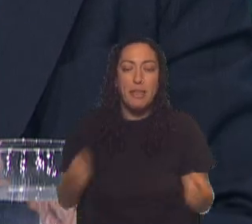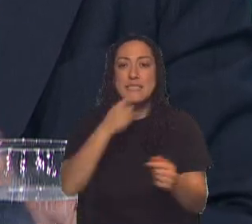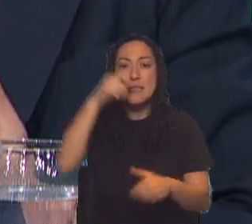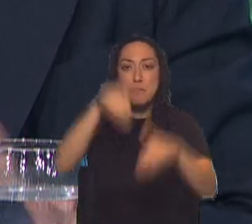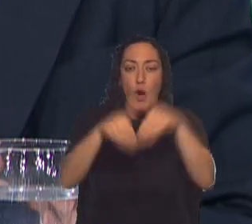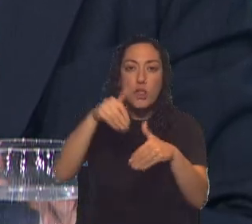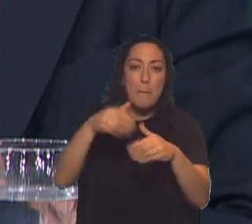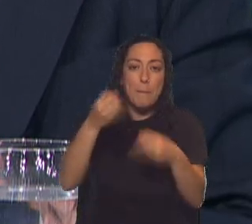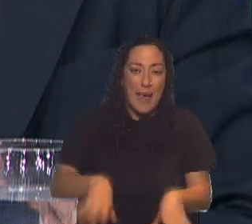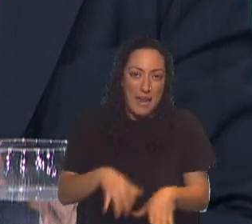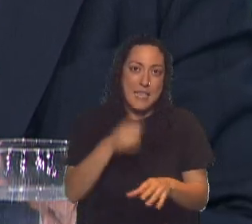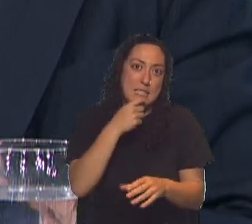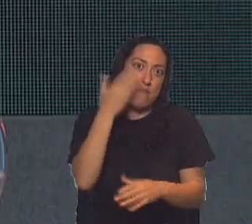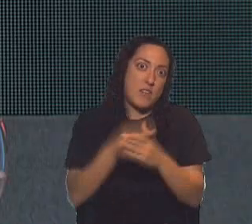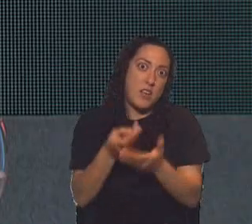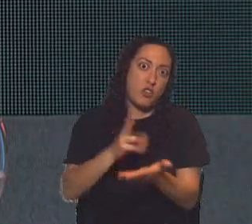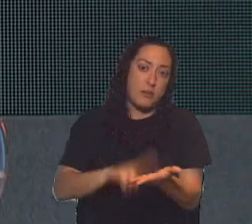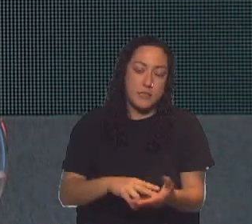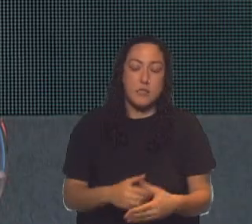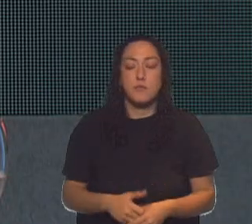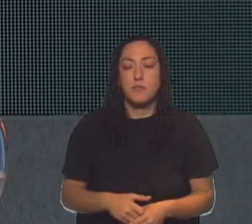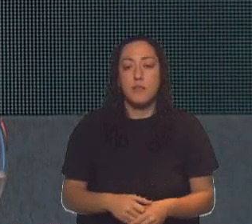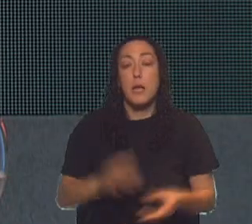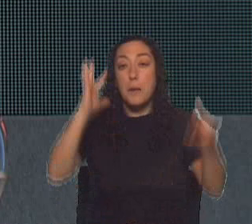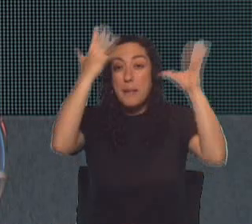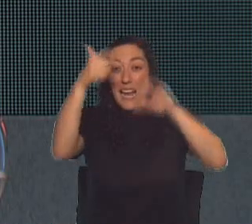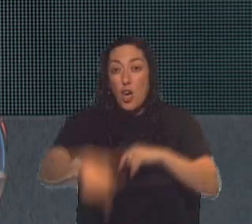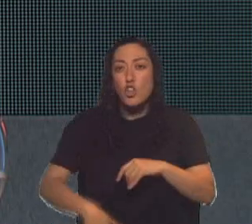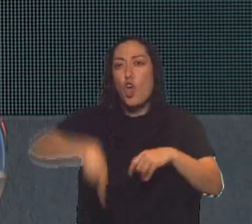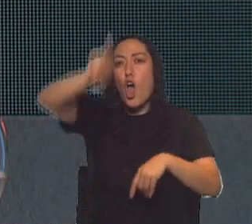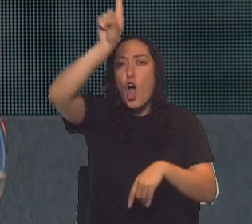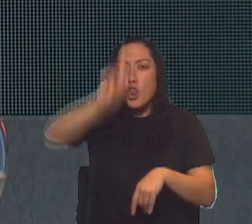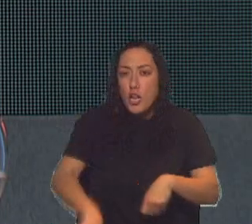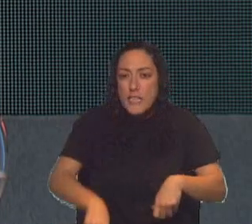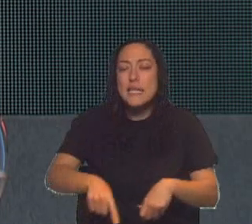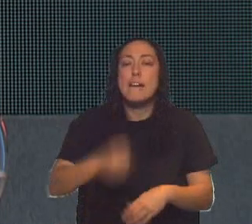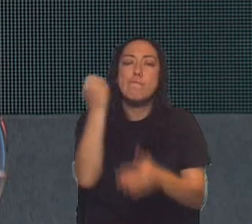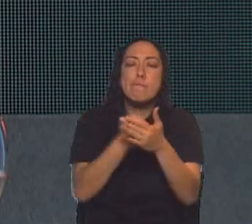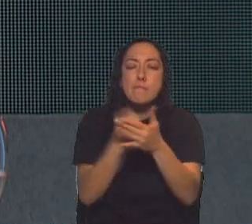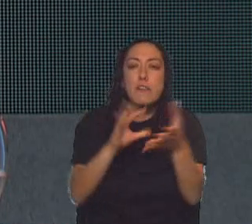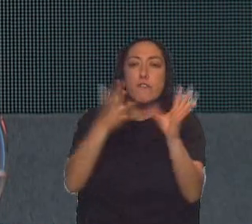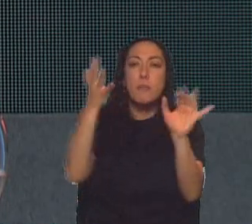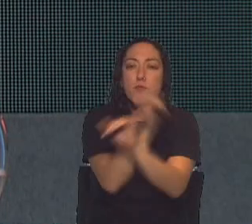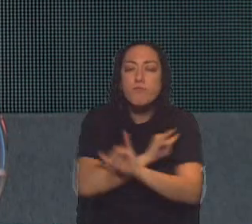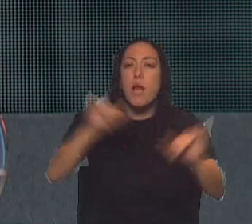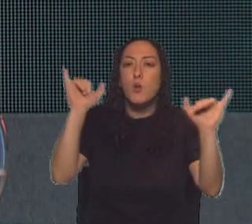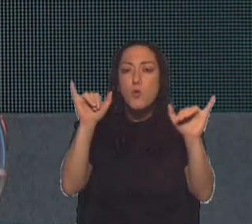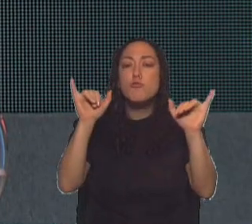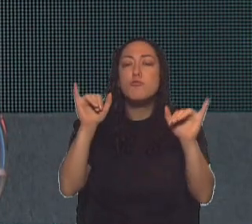una mala una mala performance no hoy durante todo el día mile trató de anunciar